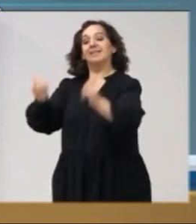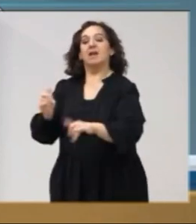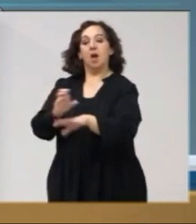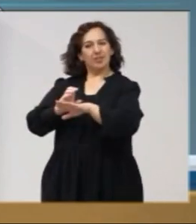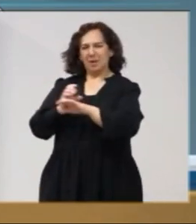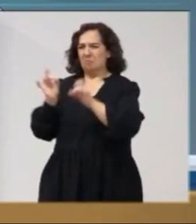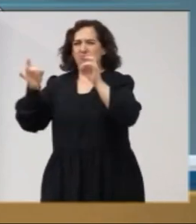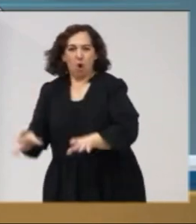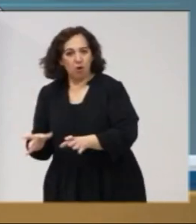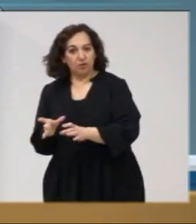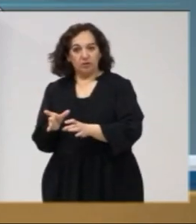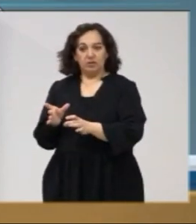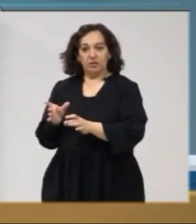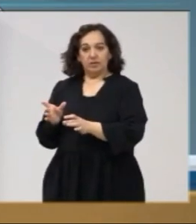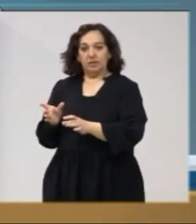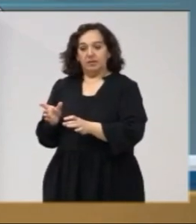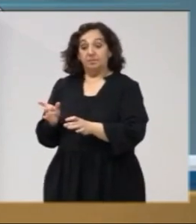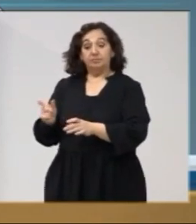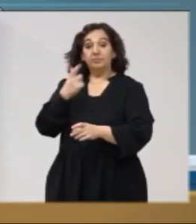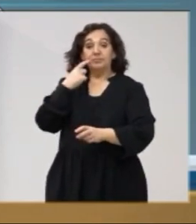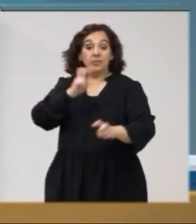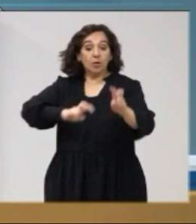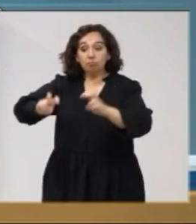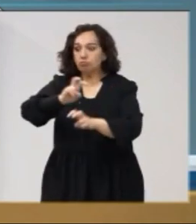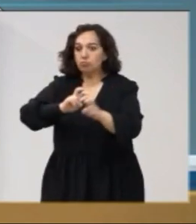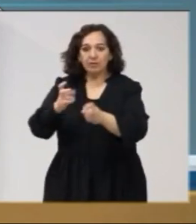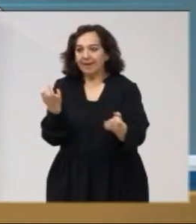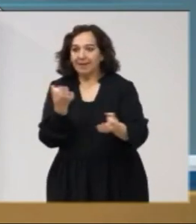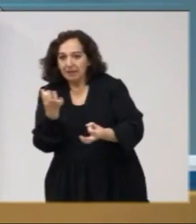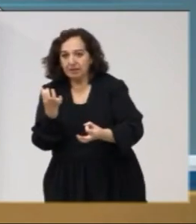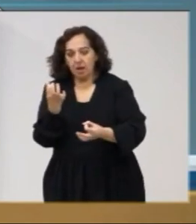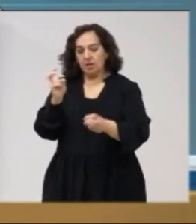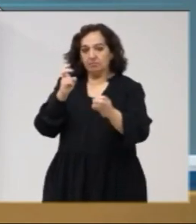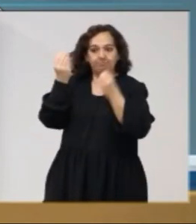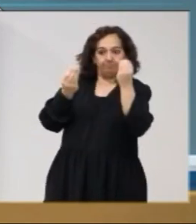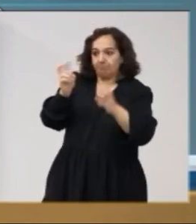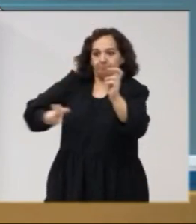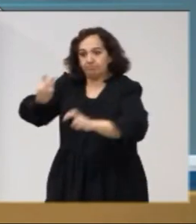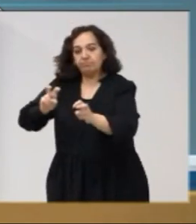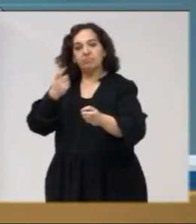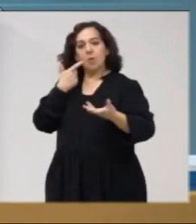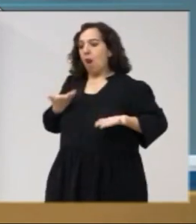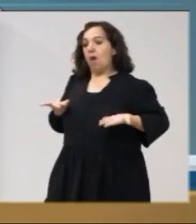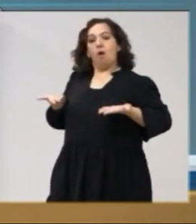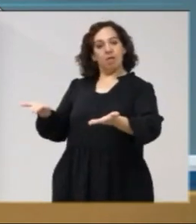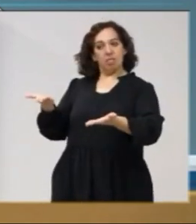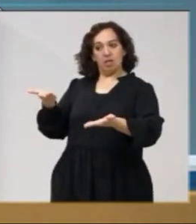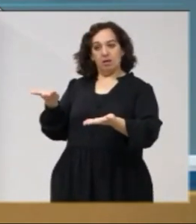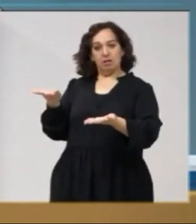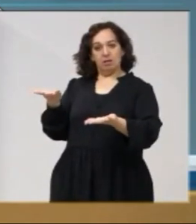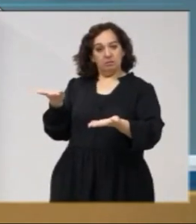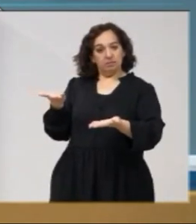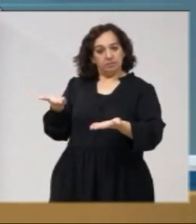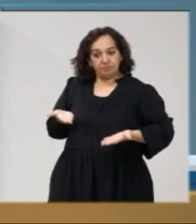consejería cuanto antes, mira a ver qué es lo que está ocurriendo ahí, ponte a disposición